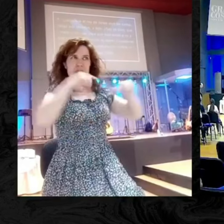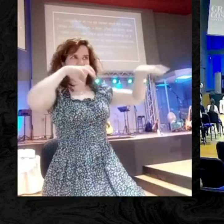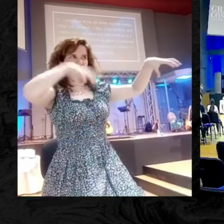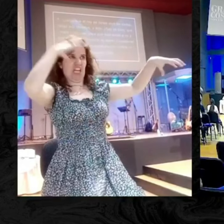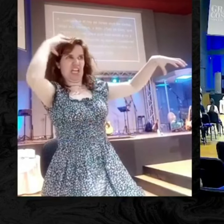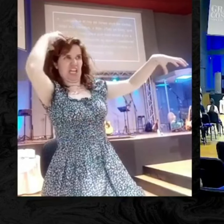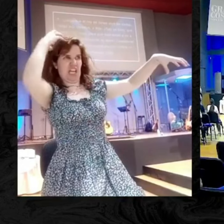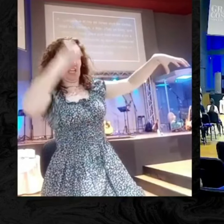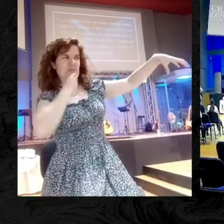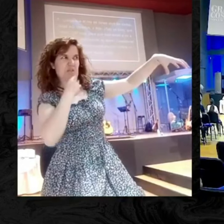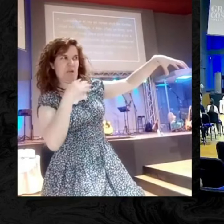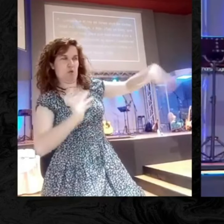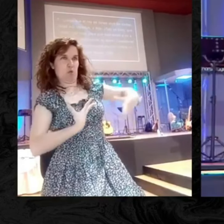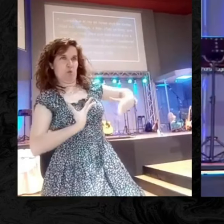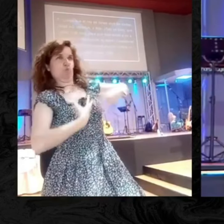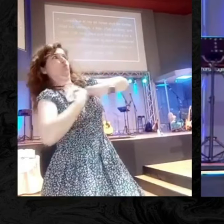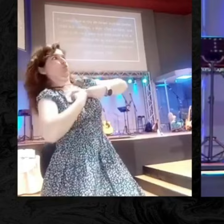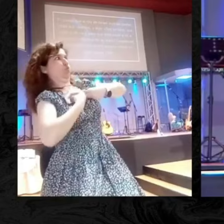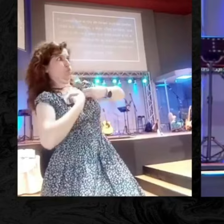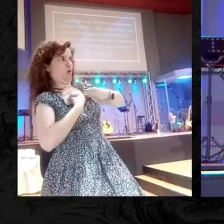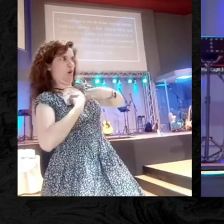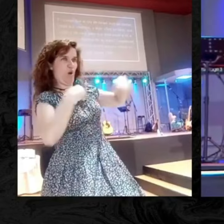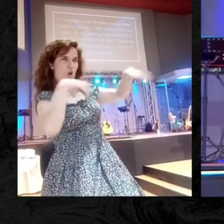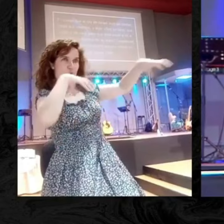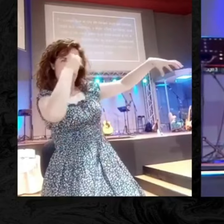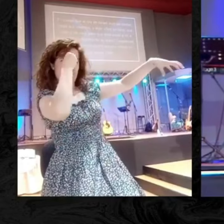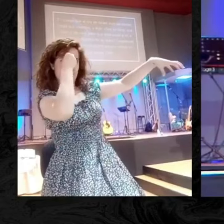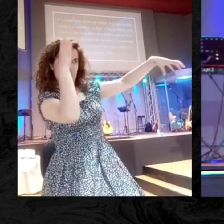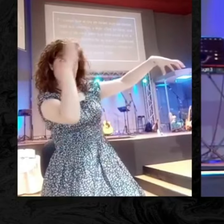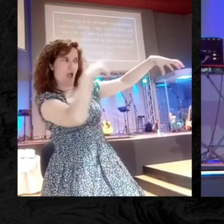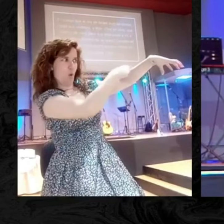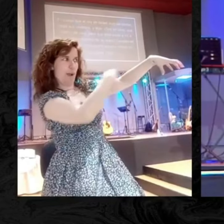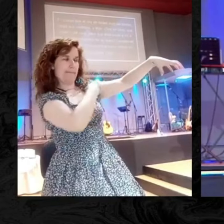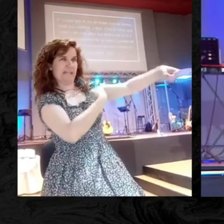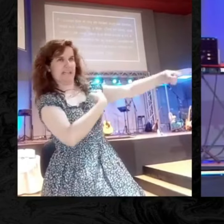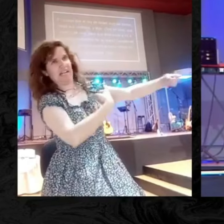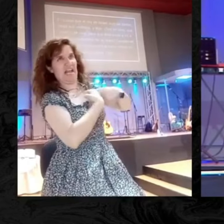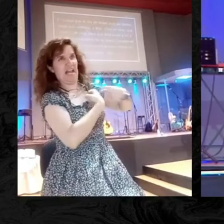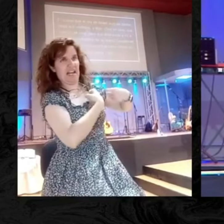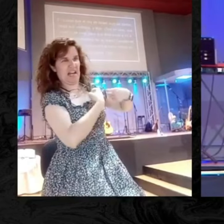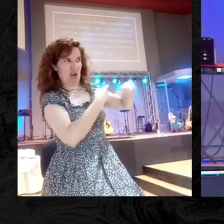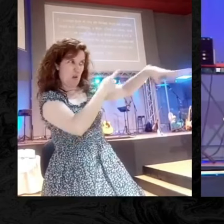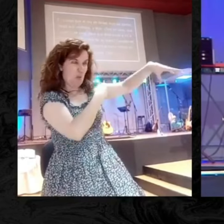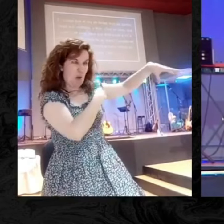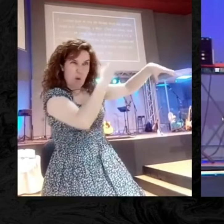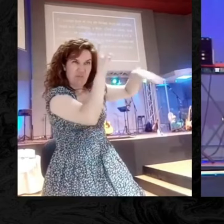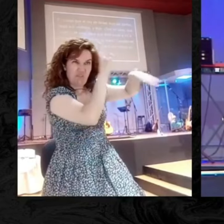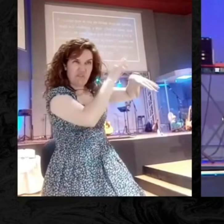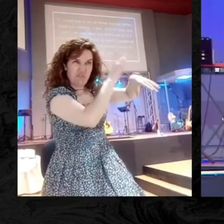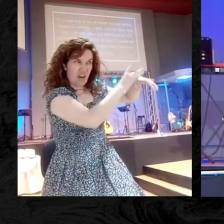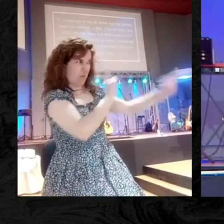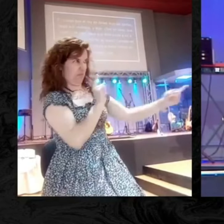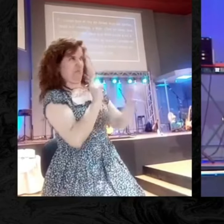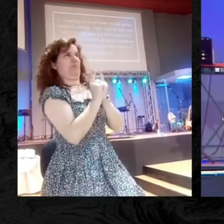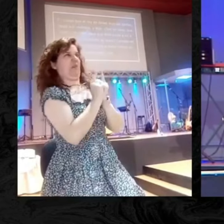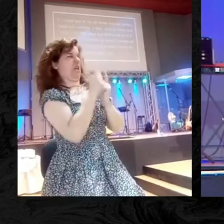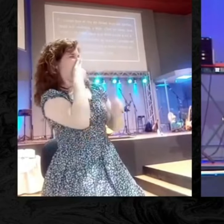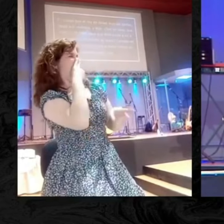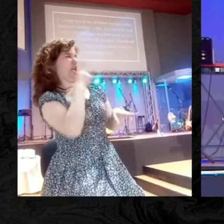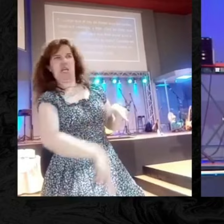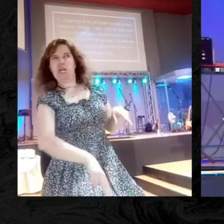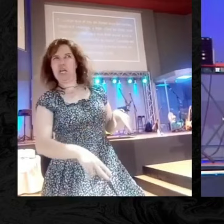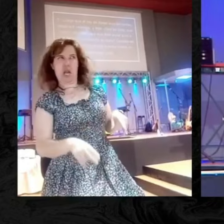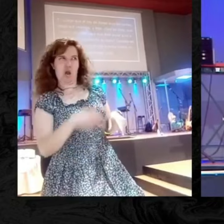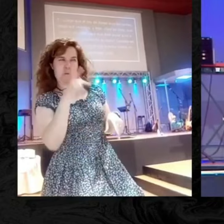realidad acat no puede hacer absolutamente nada pero aquí hay algo muy interesante que